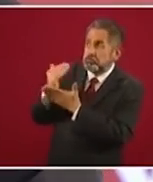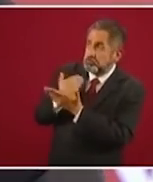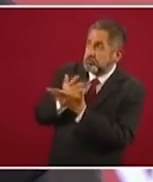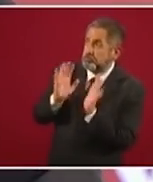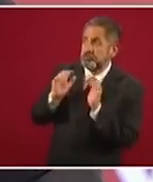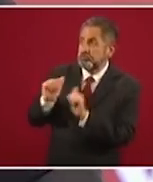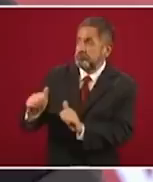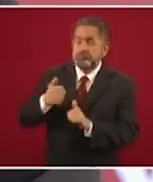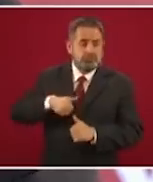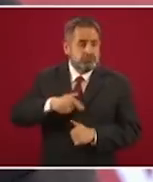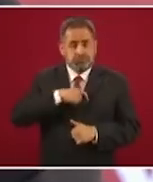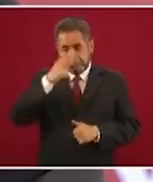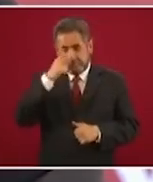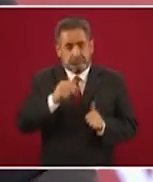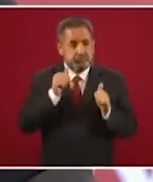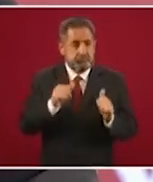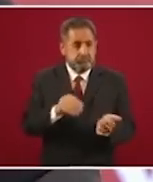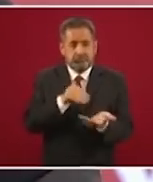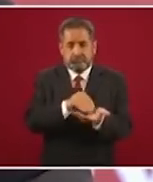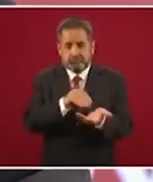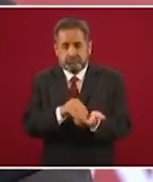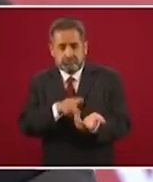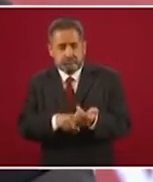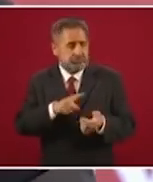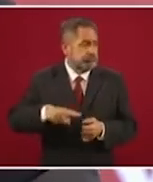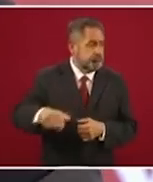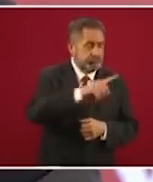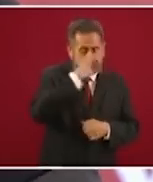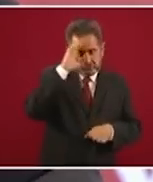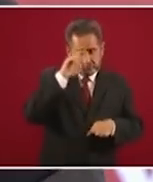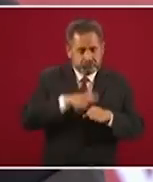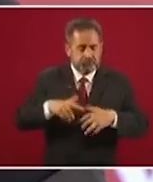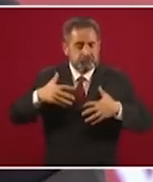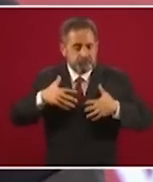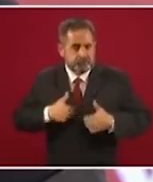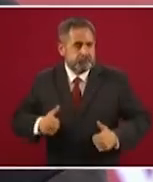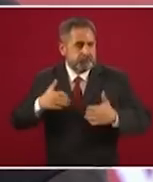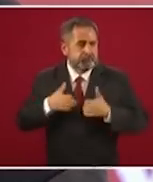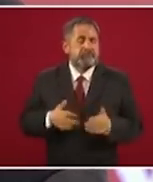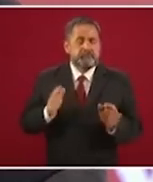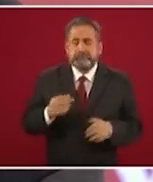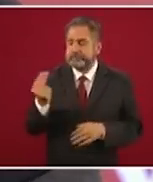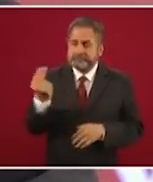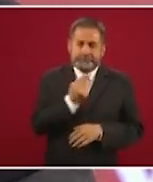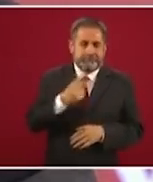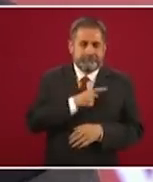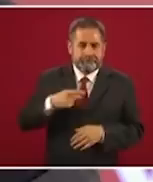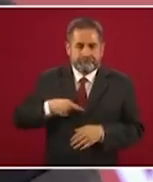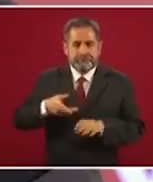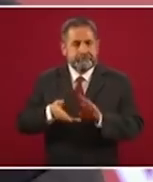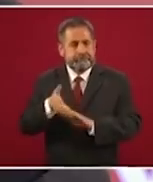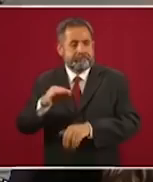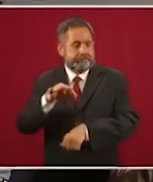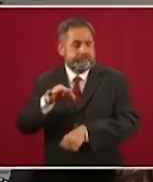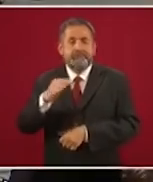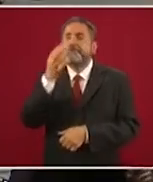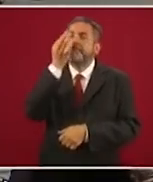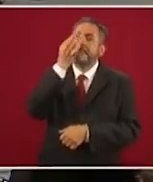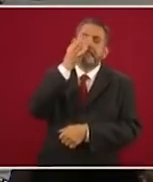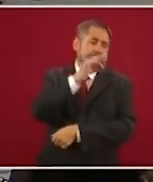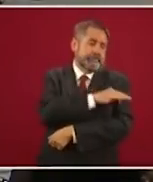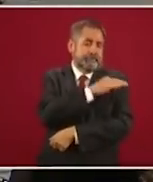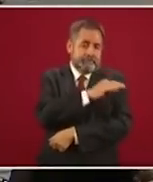que, afortunadamente, en la riqueza cultural y de entendimiento de nuestros mexicanos, esto no ha llegado aquí, y